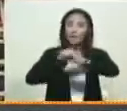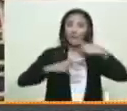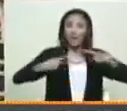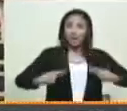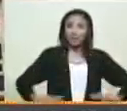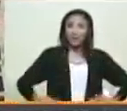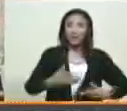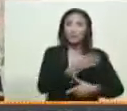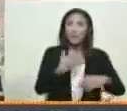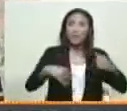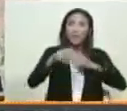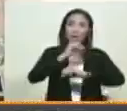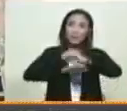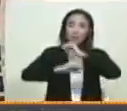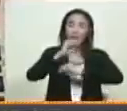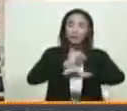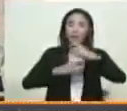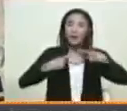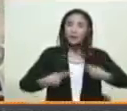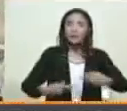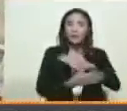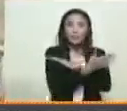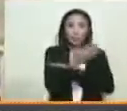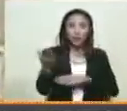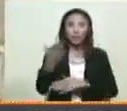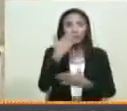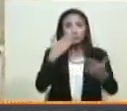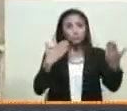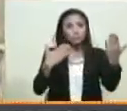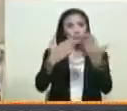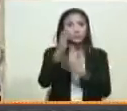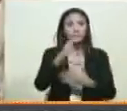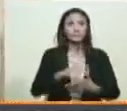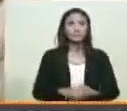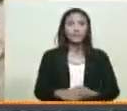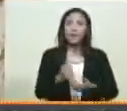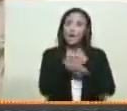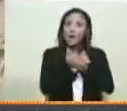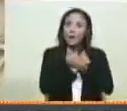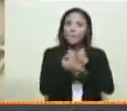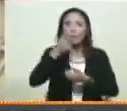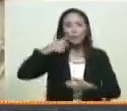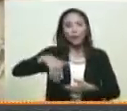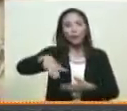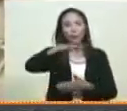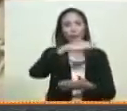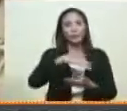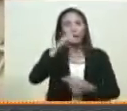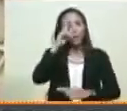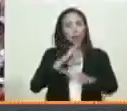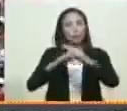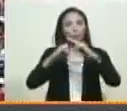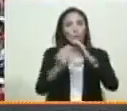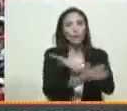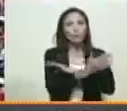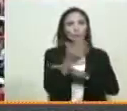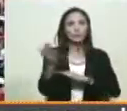de un pueblo noble como es el pueblo de Venezuela. Amado pueblo, heroico pueblo de Venezuela.